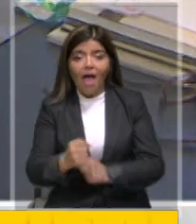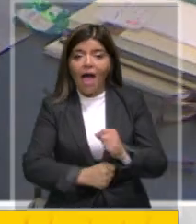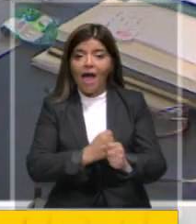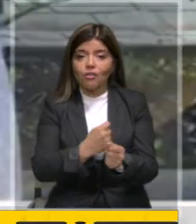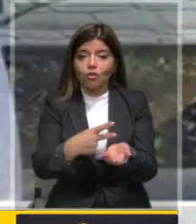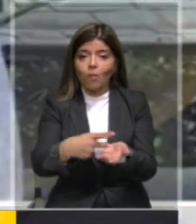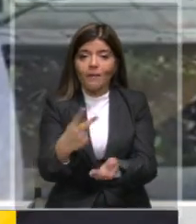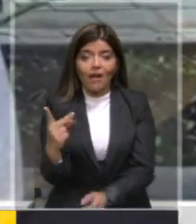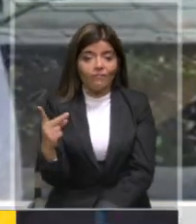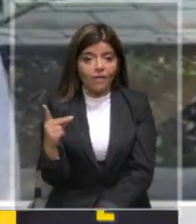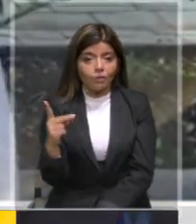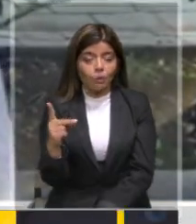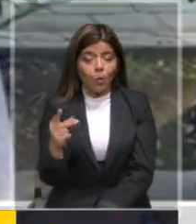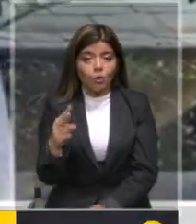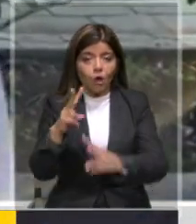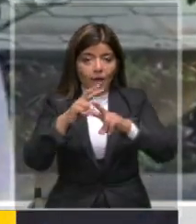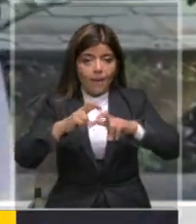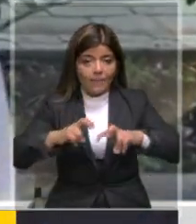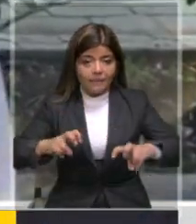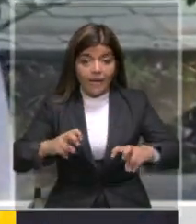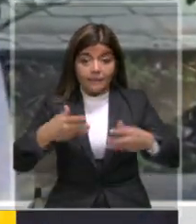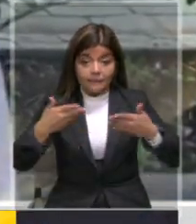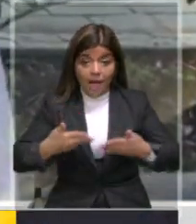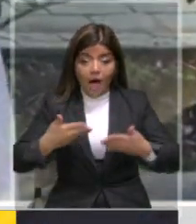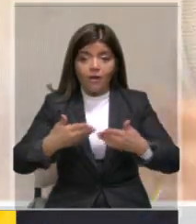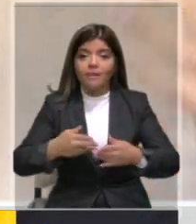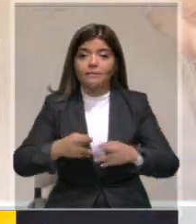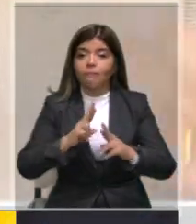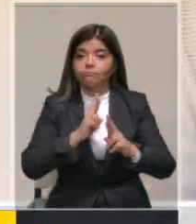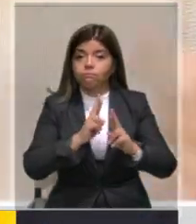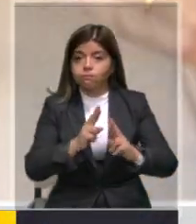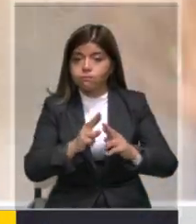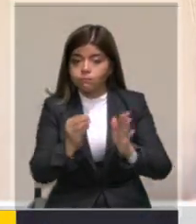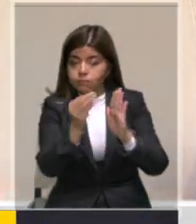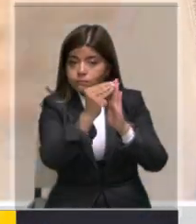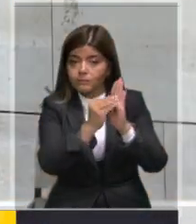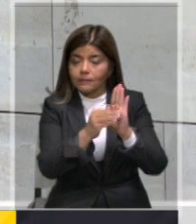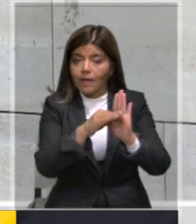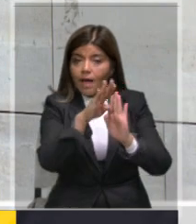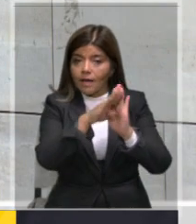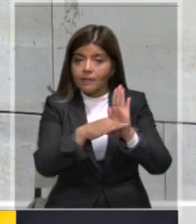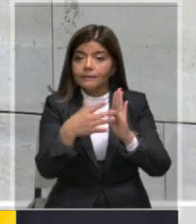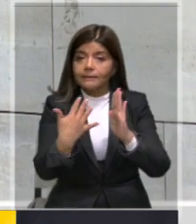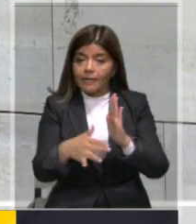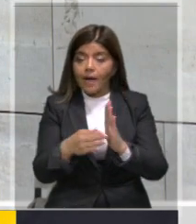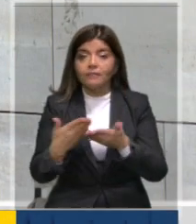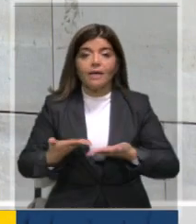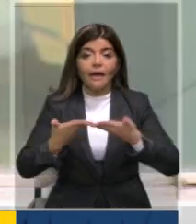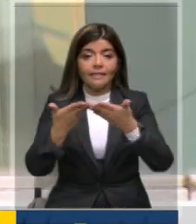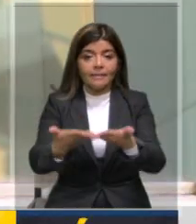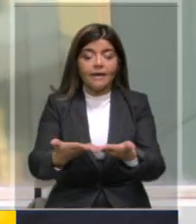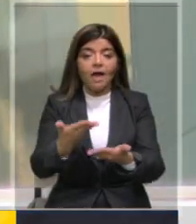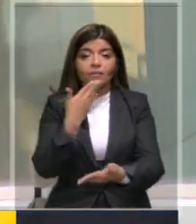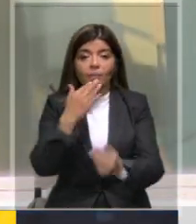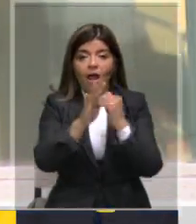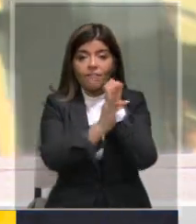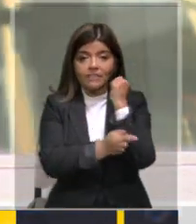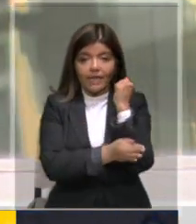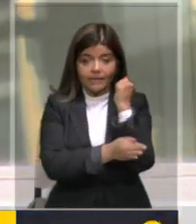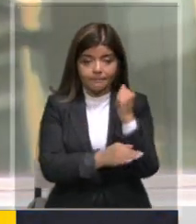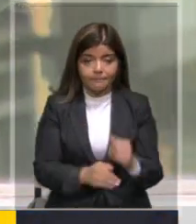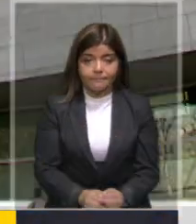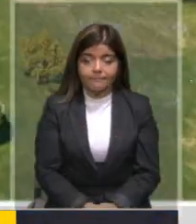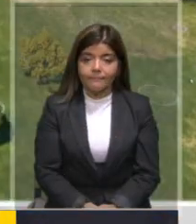2021 y que ya ahora está comenzando a entregar estos antecedentes que prontamente de hecho serán entregados también a la fiscalía